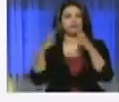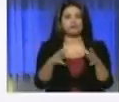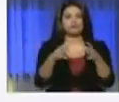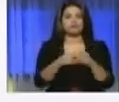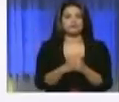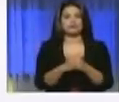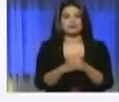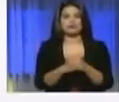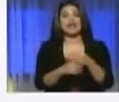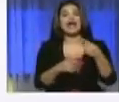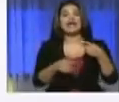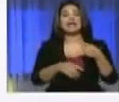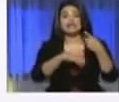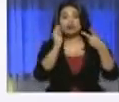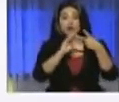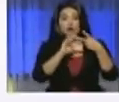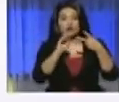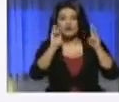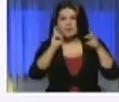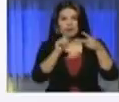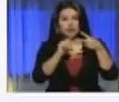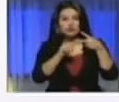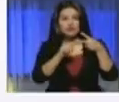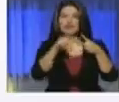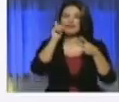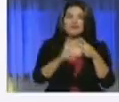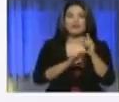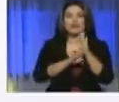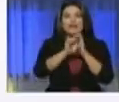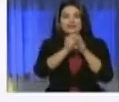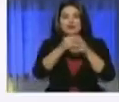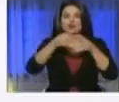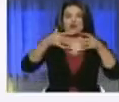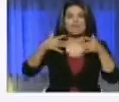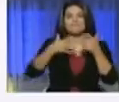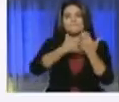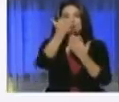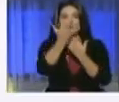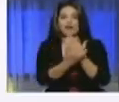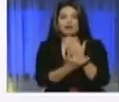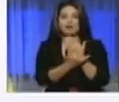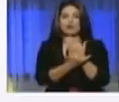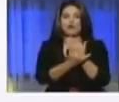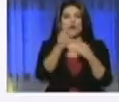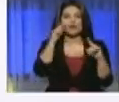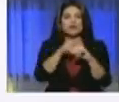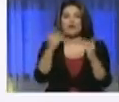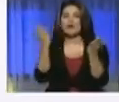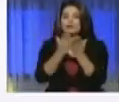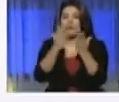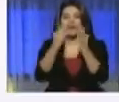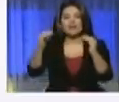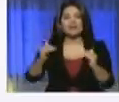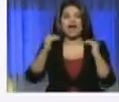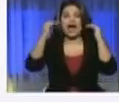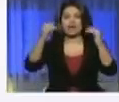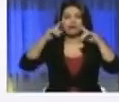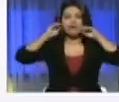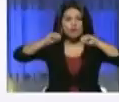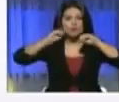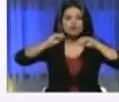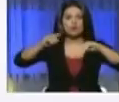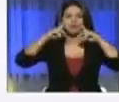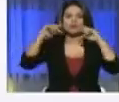dos, ¿verdad? Desarrollo e instalación del proyecto de la Escuela de Alto Rendimiento,